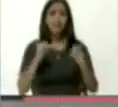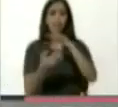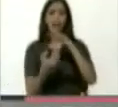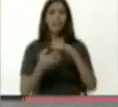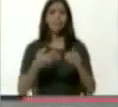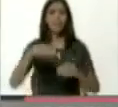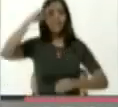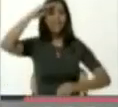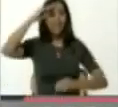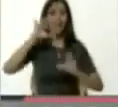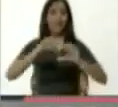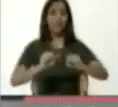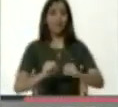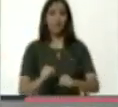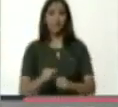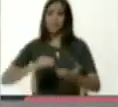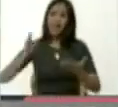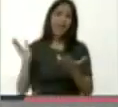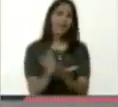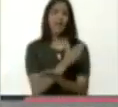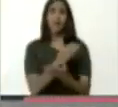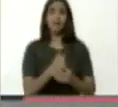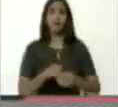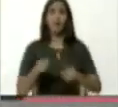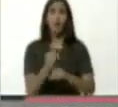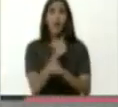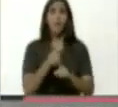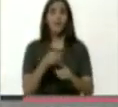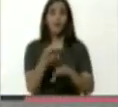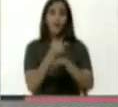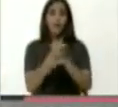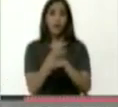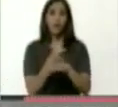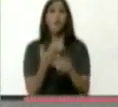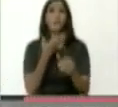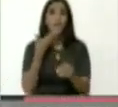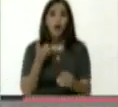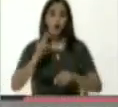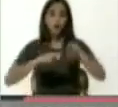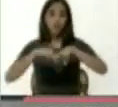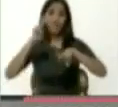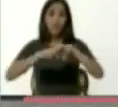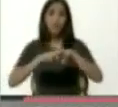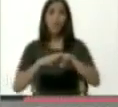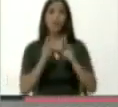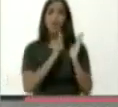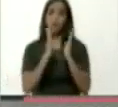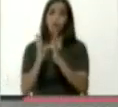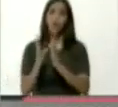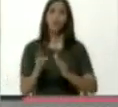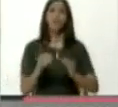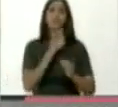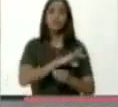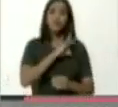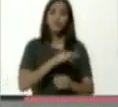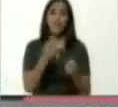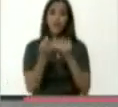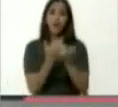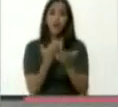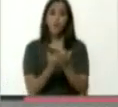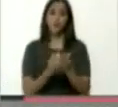ni golpes de Estado. Construyamos un orden económico y social más justo y equitativo. Erradiquemos la